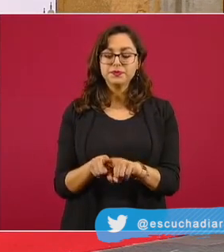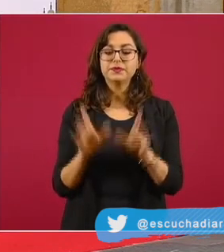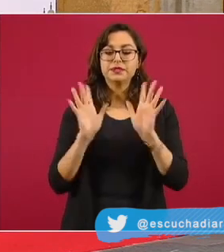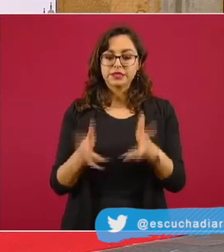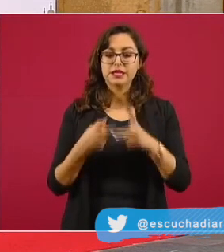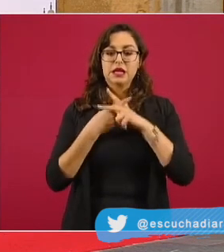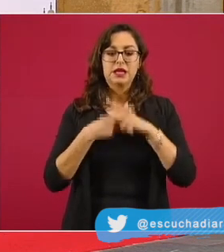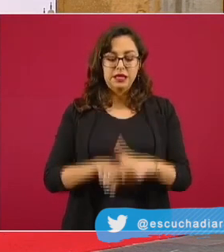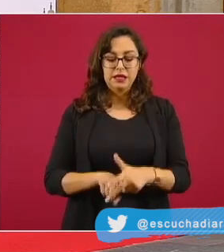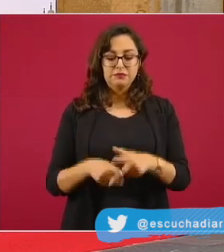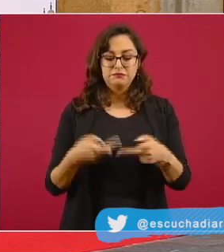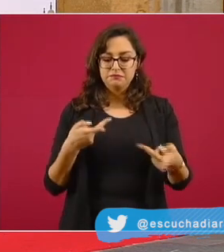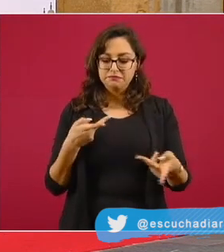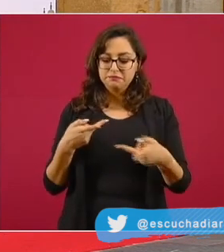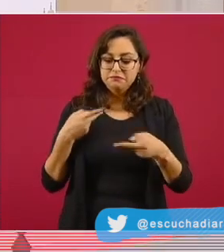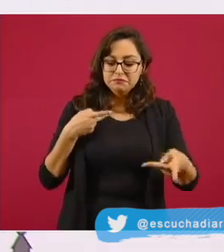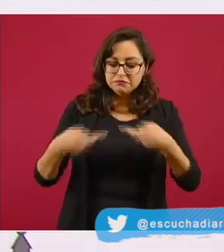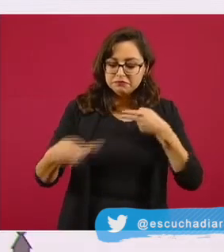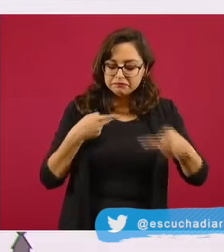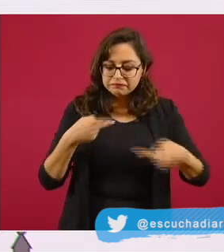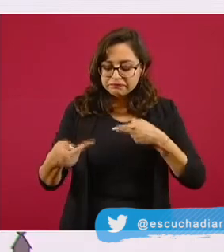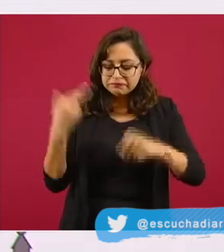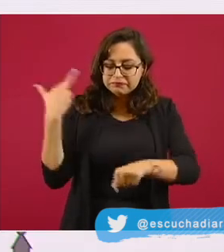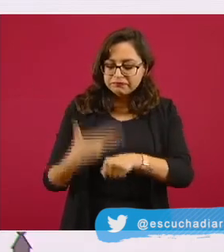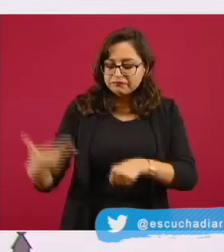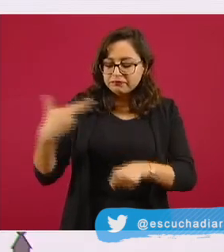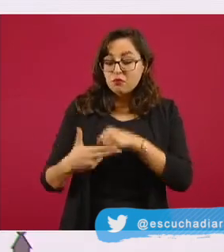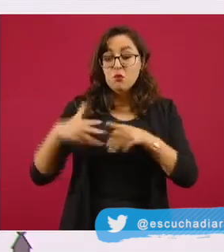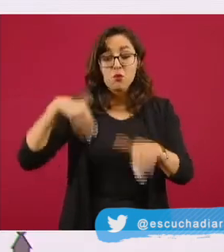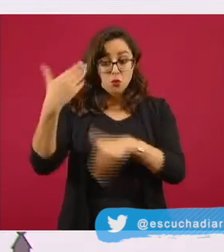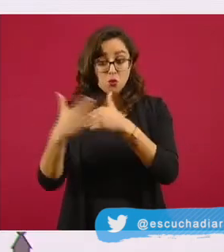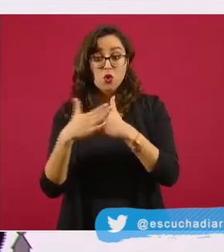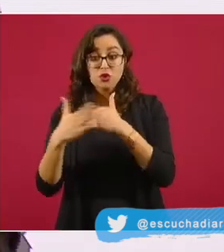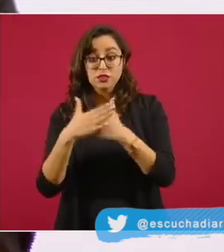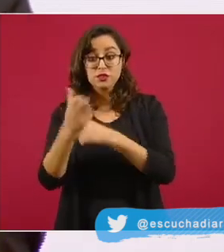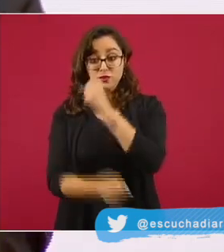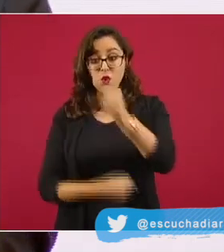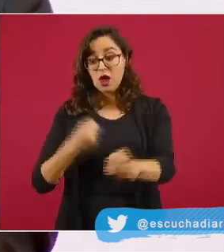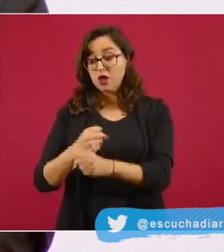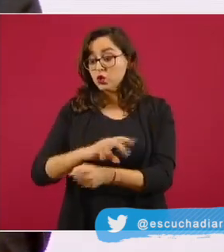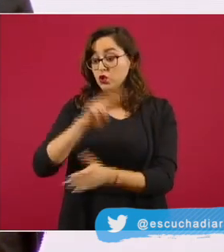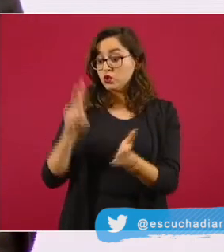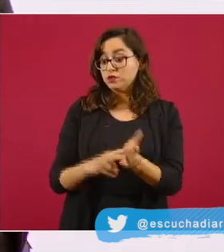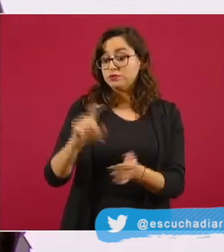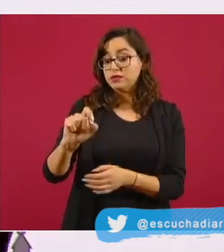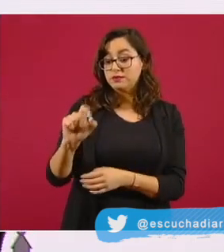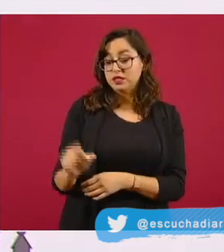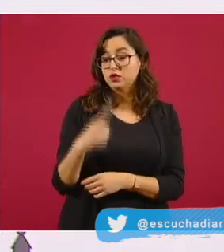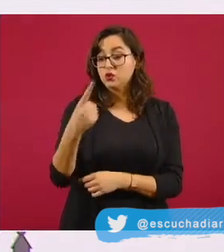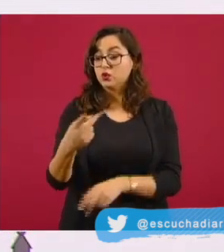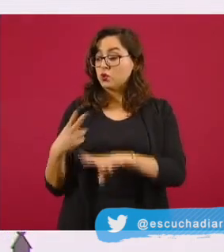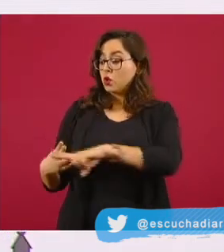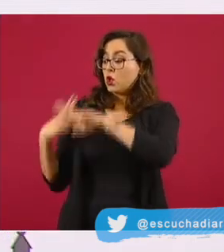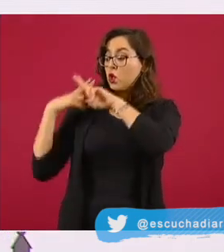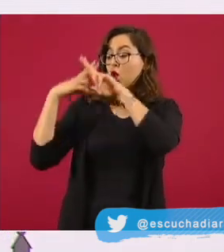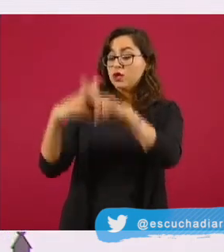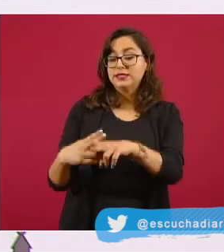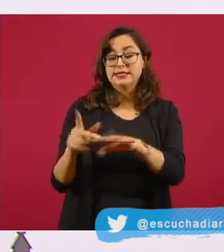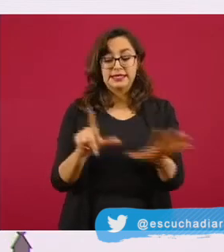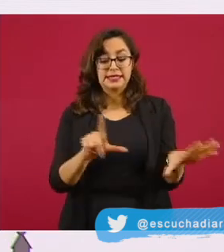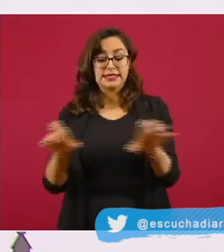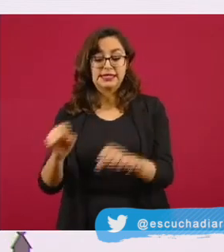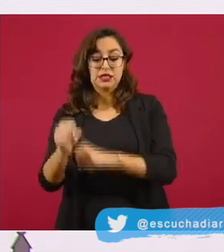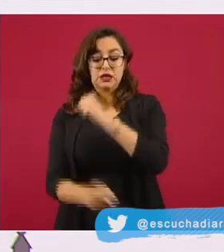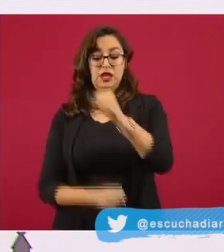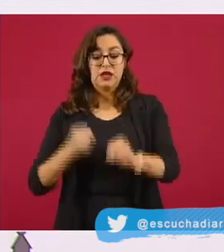preparando la conmemoración para el año próximo, 2021, de los 700 años de la fundación